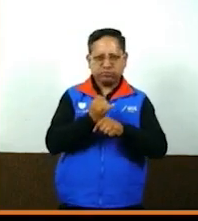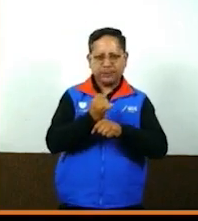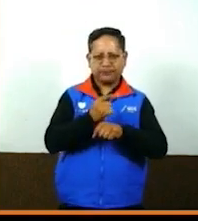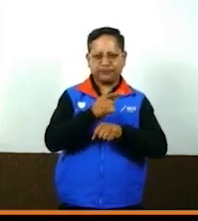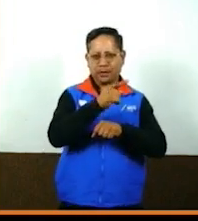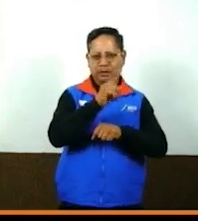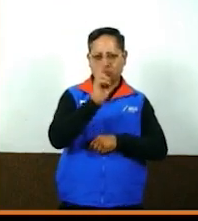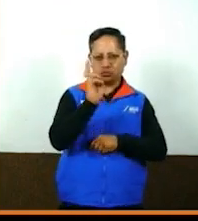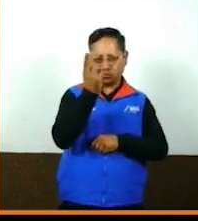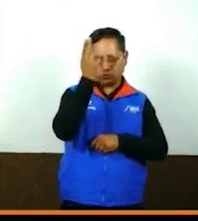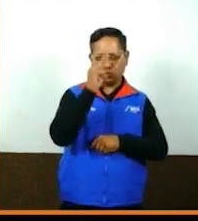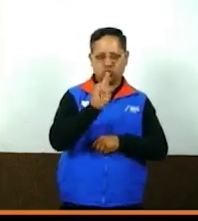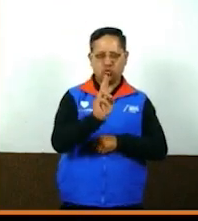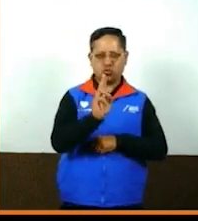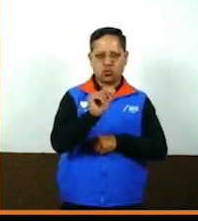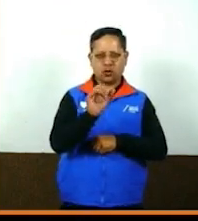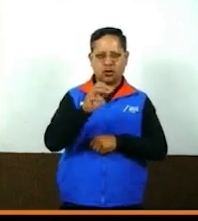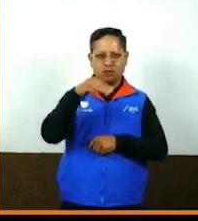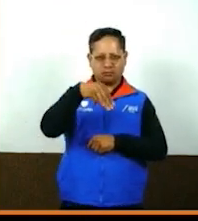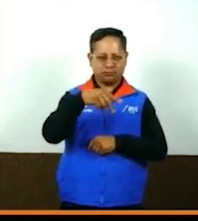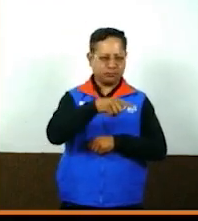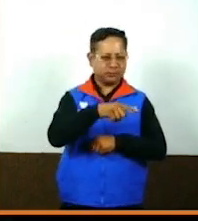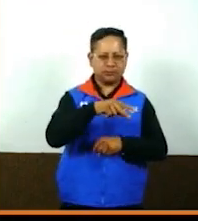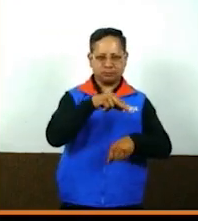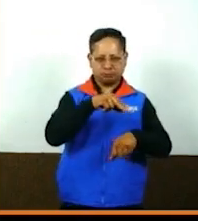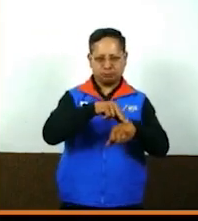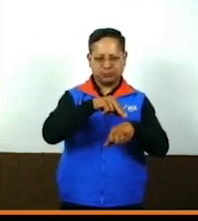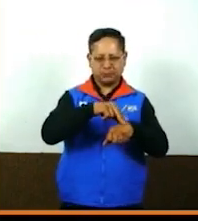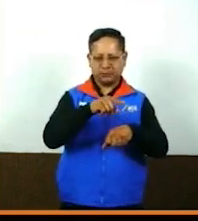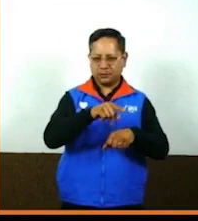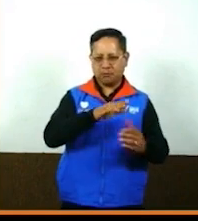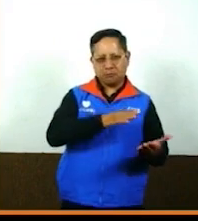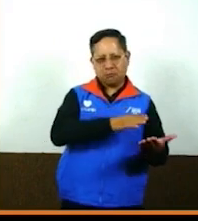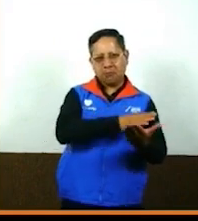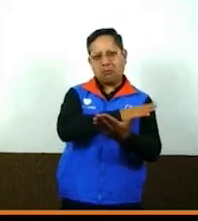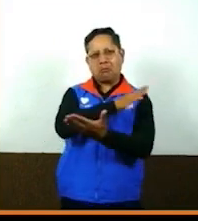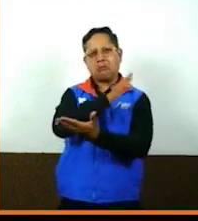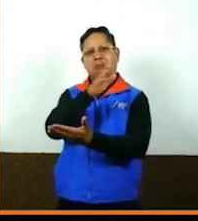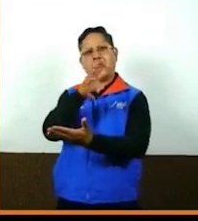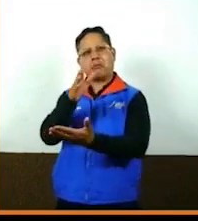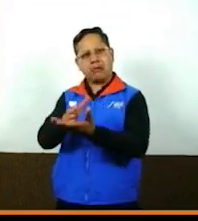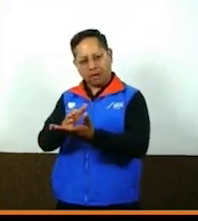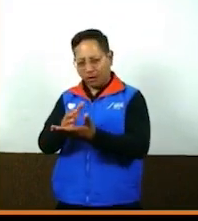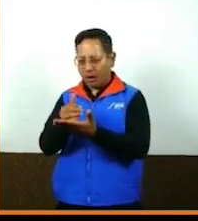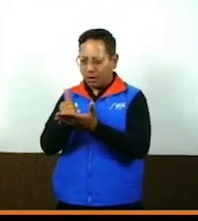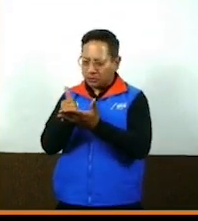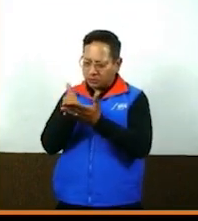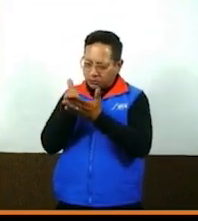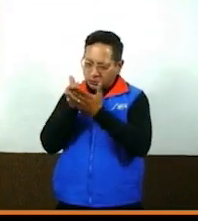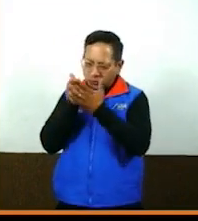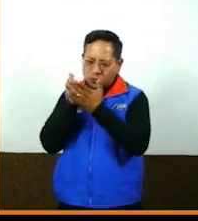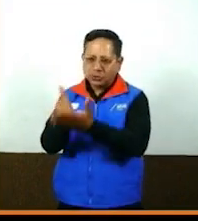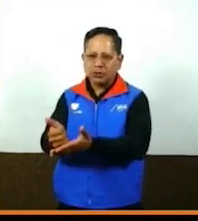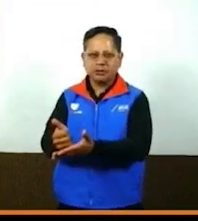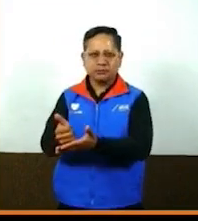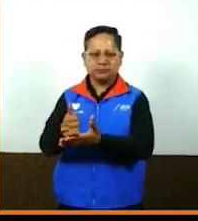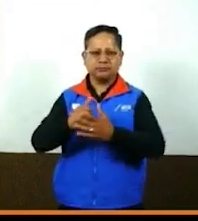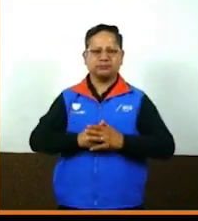Medicina, para poder ayudar a estos niños, y la verdad le cambiamos la vida a cada uno de ellos. Sabemos que